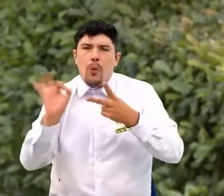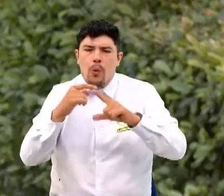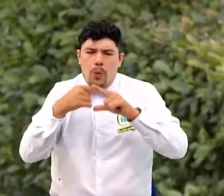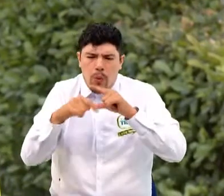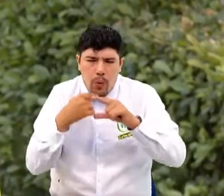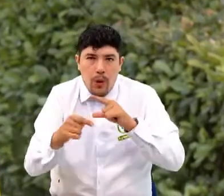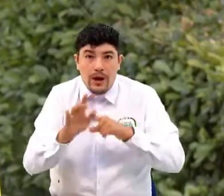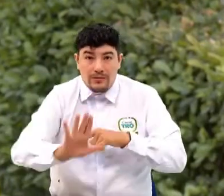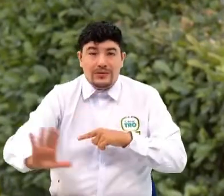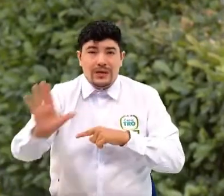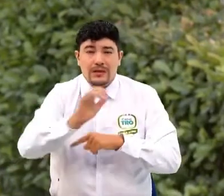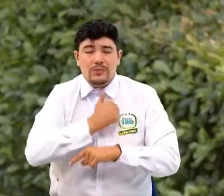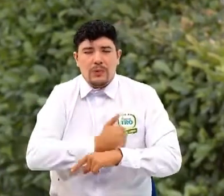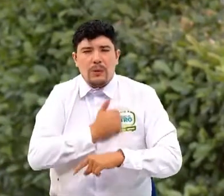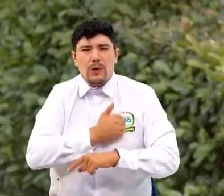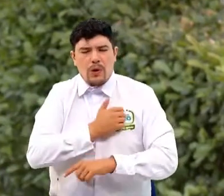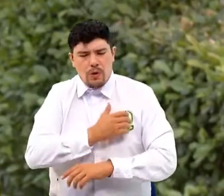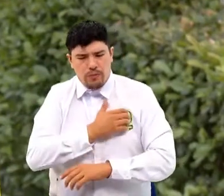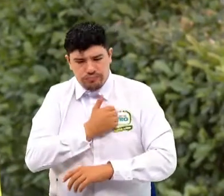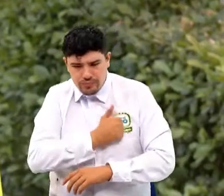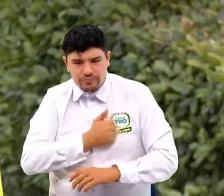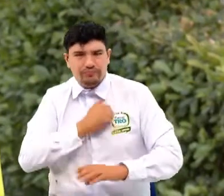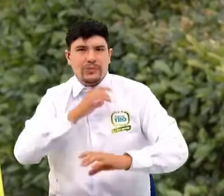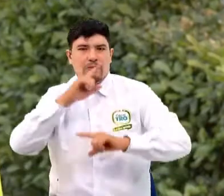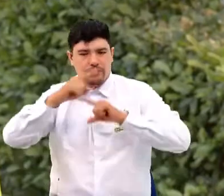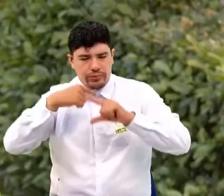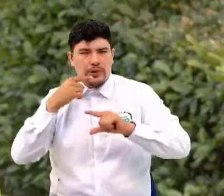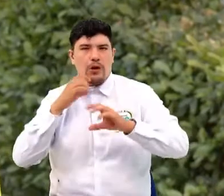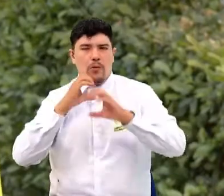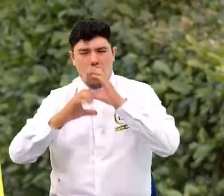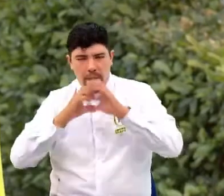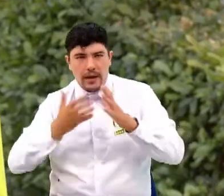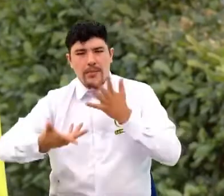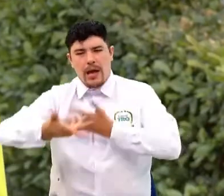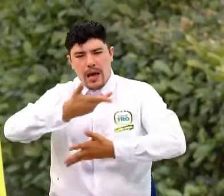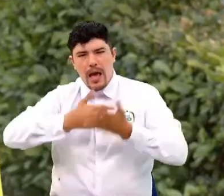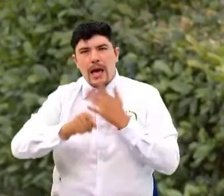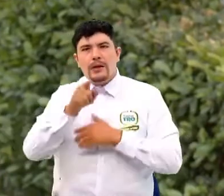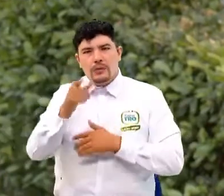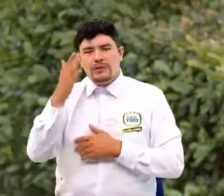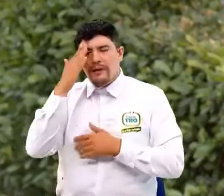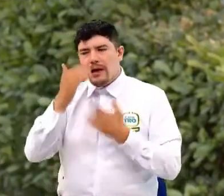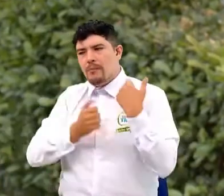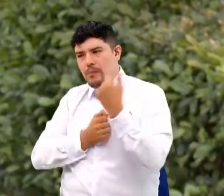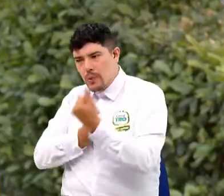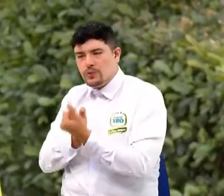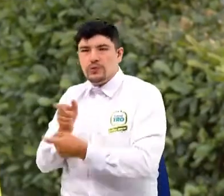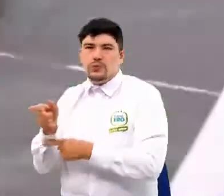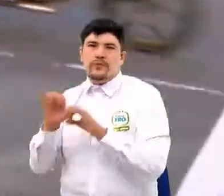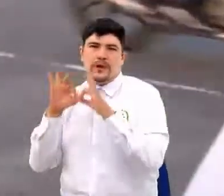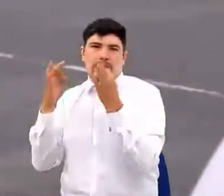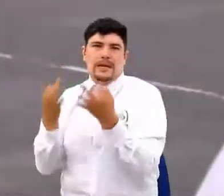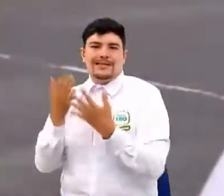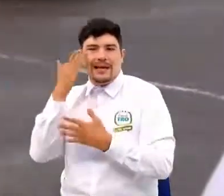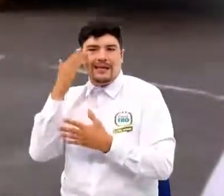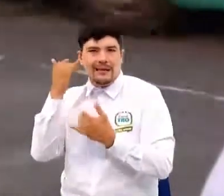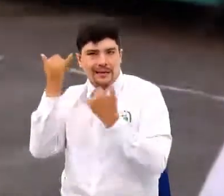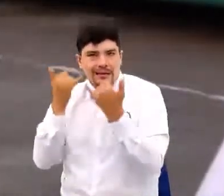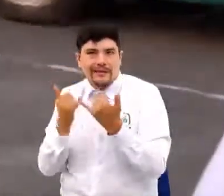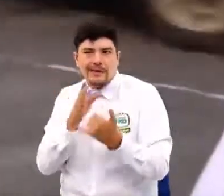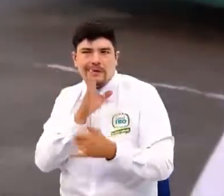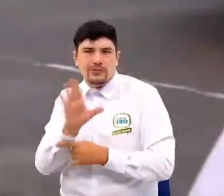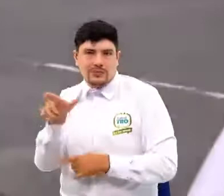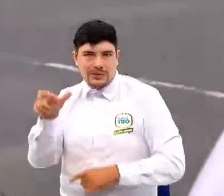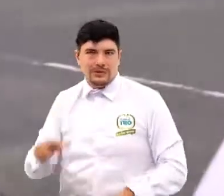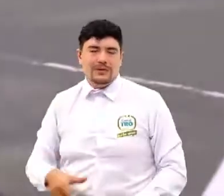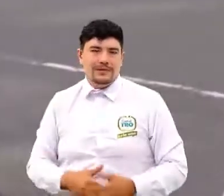electrónico. Por favor, tengan solidaridad con esta víctima, con sus familias, con todos los compañeros de trabajo y con la ciudadanía en general. Dentro de este proceso y